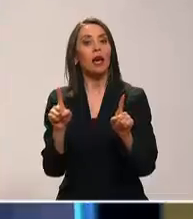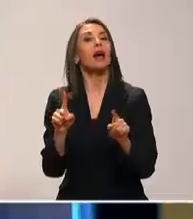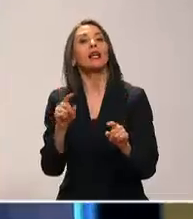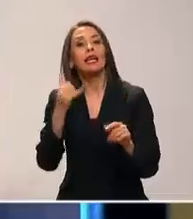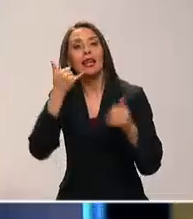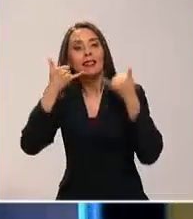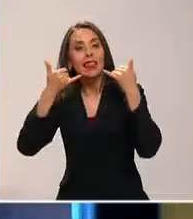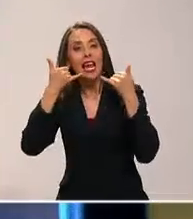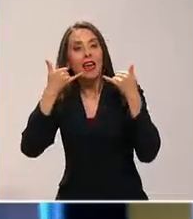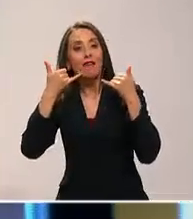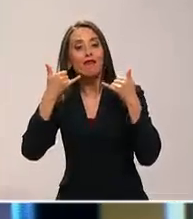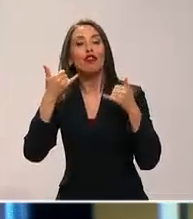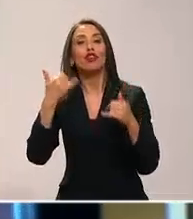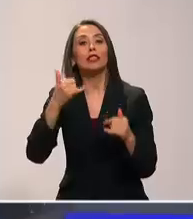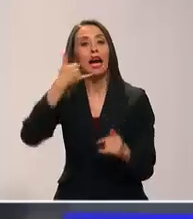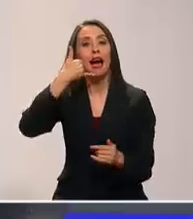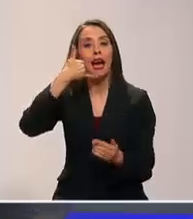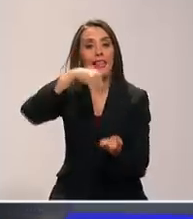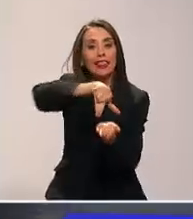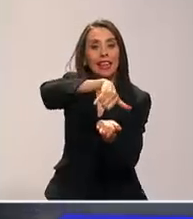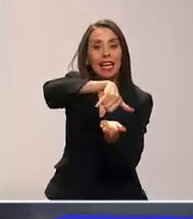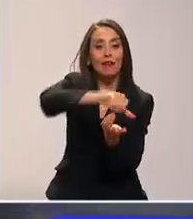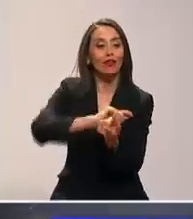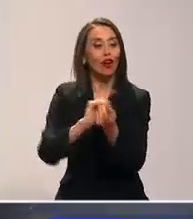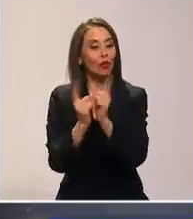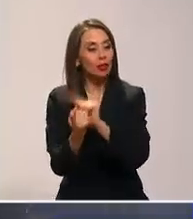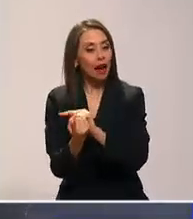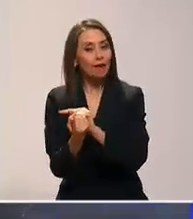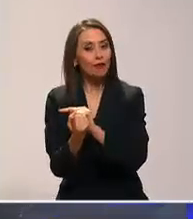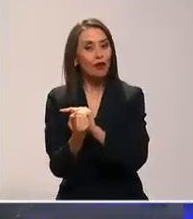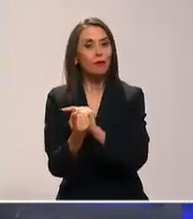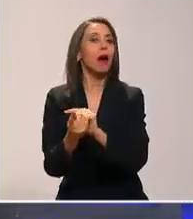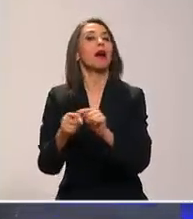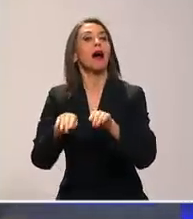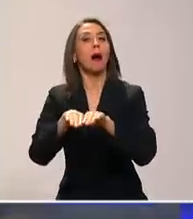teléfonos. Como ya los teléfonos se han transformado, tenemos una mesa...